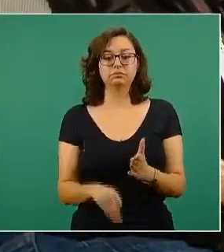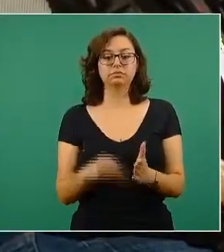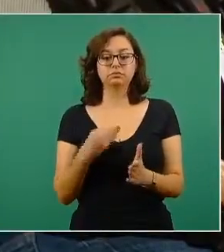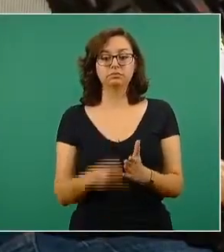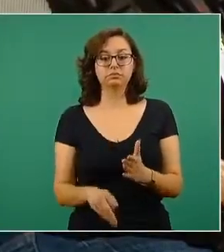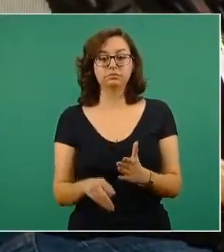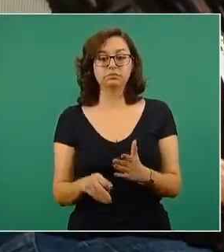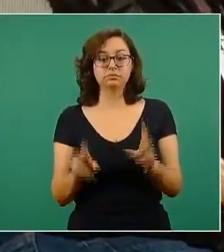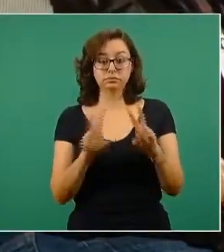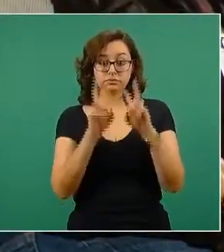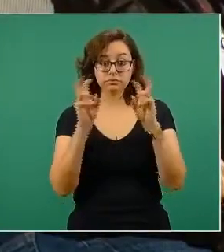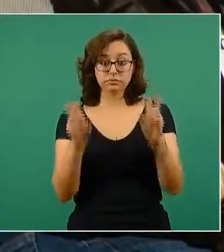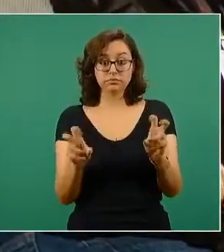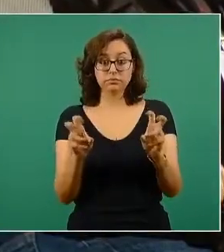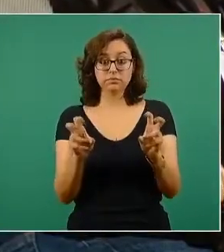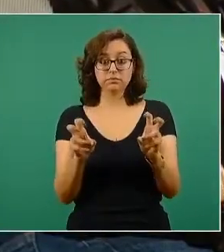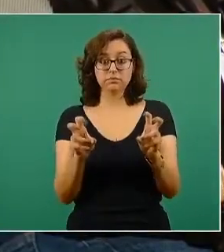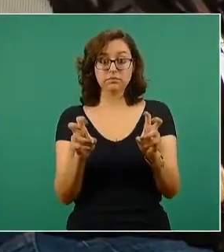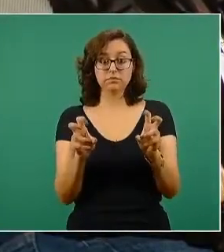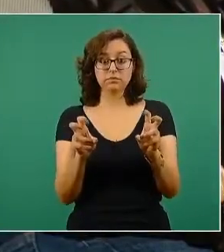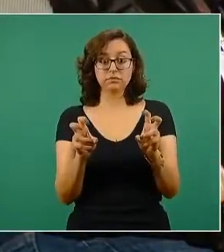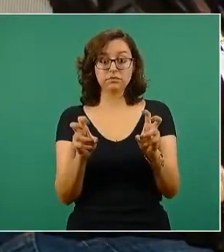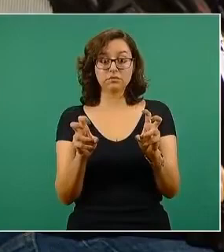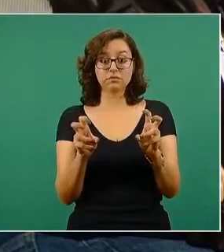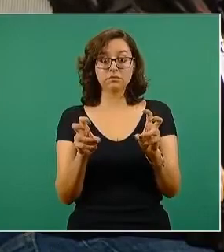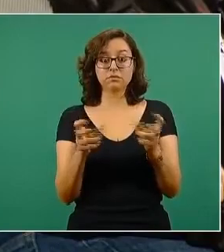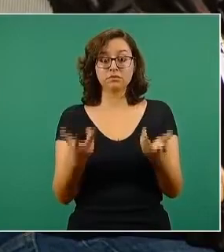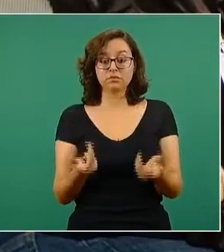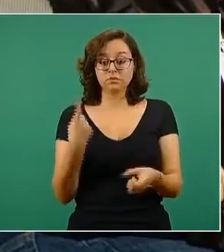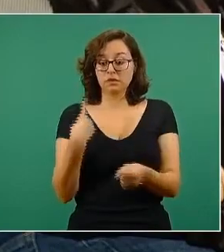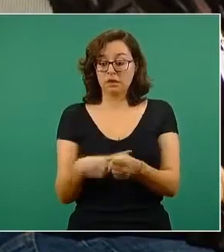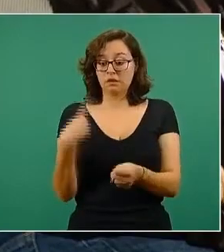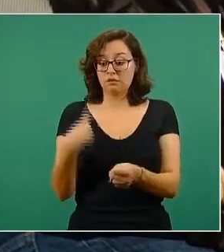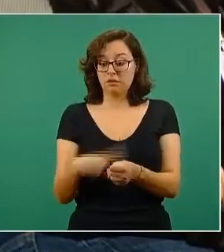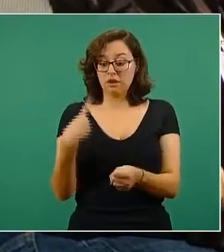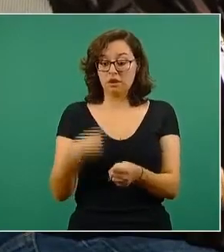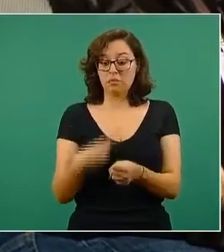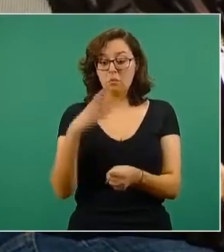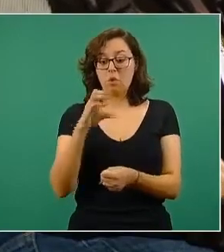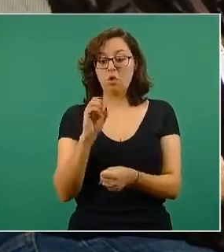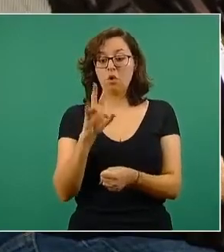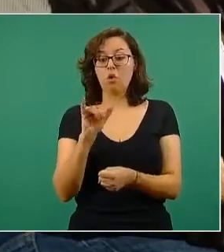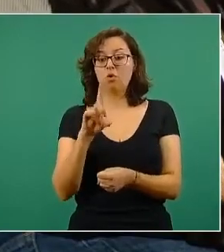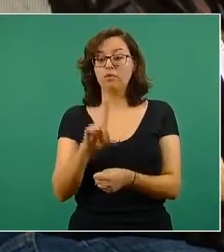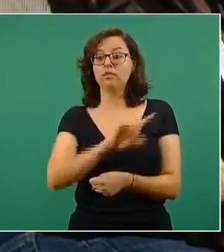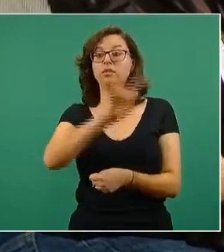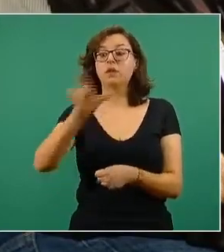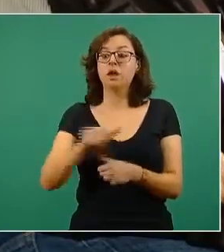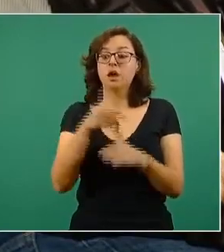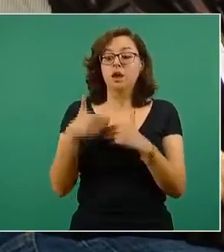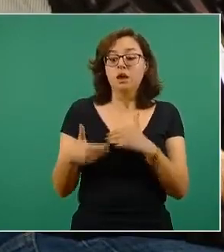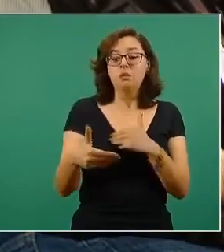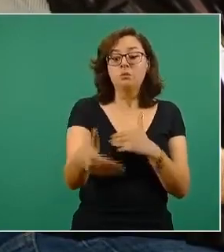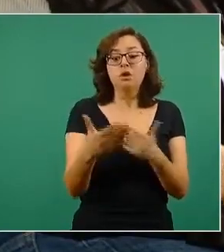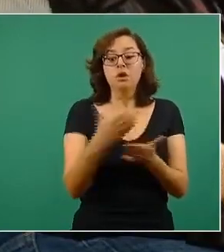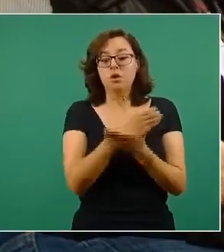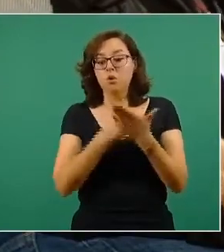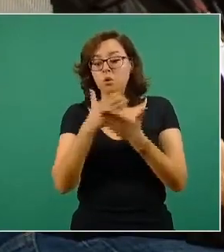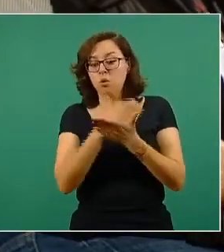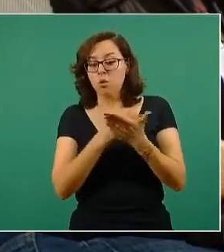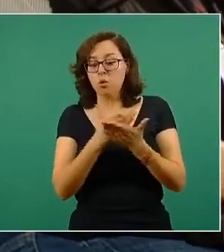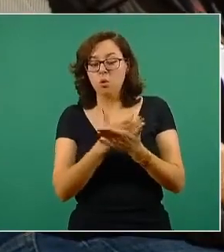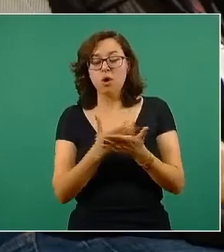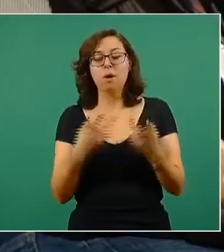¿qué está pasando con los casos post-COVID? Que finalmente, bueno, que las secuelas de COVID